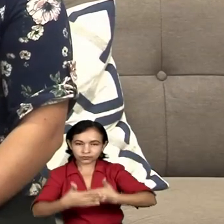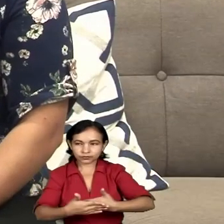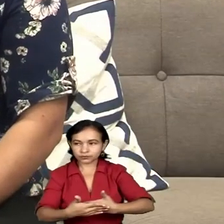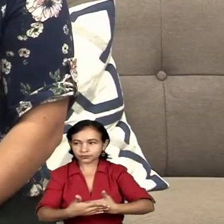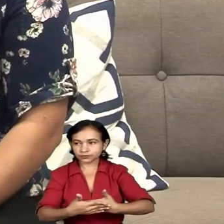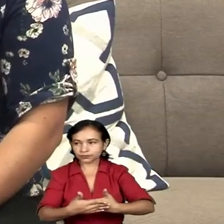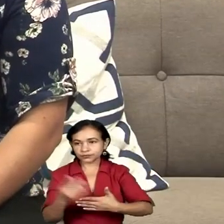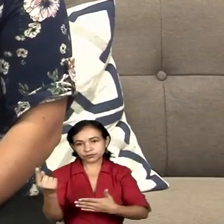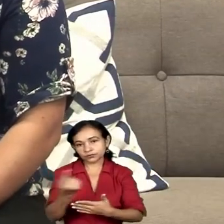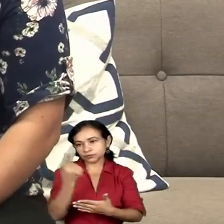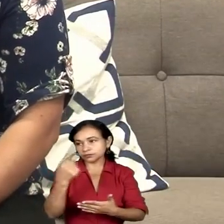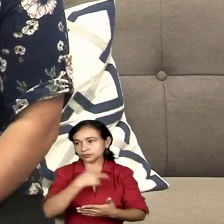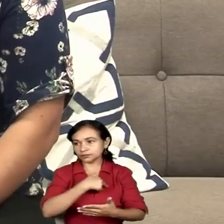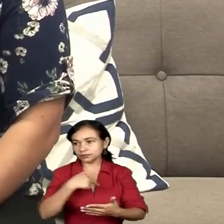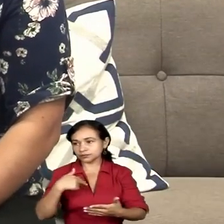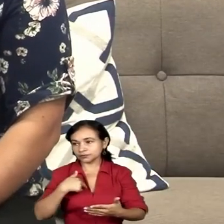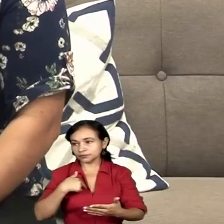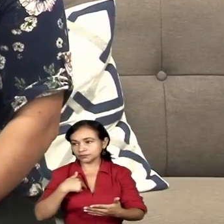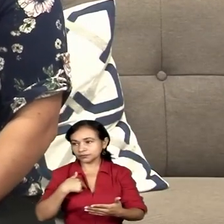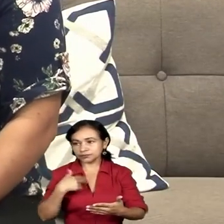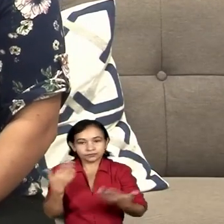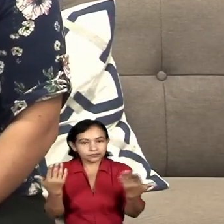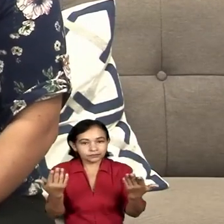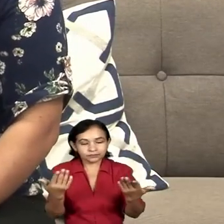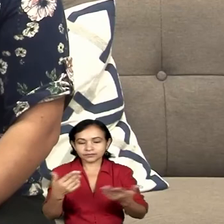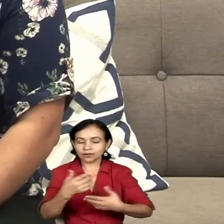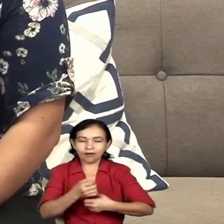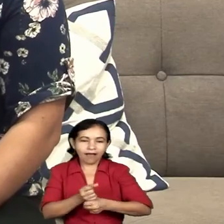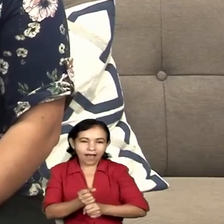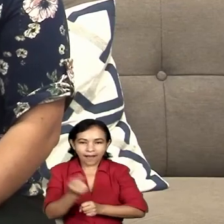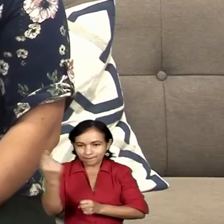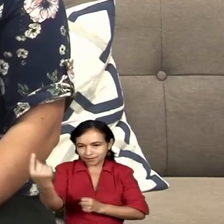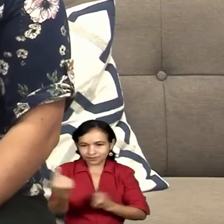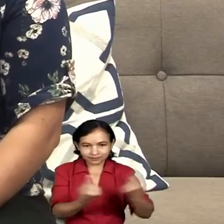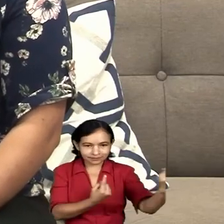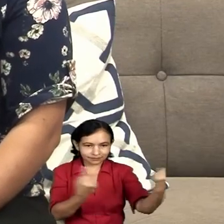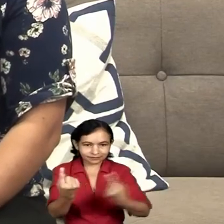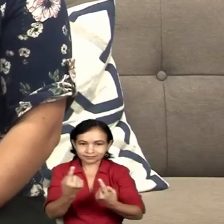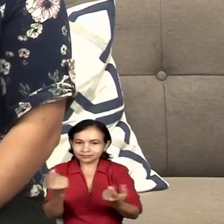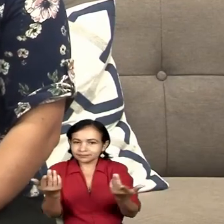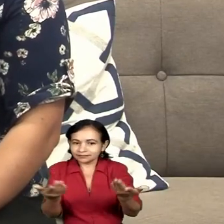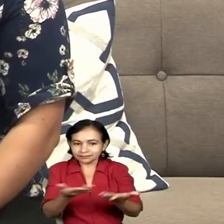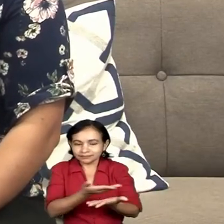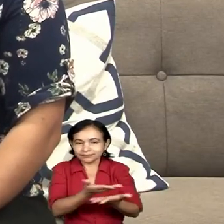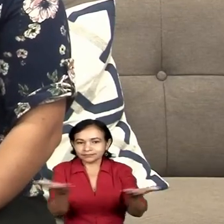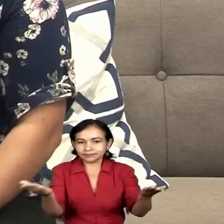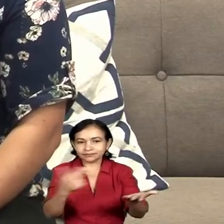lo único que tenés que hacer ahí es llegar prácticamente con hambre. ¿Por qué? Porque va a haber